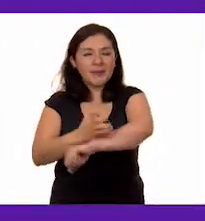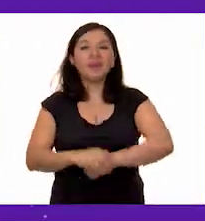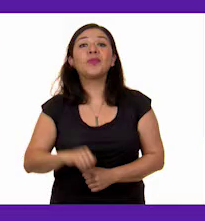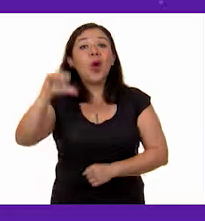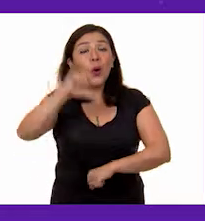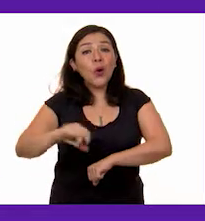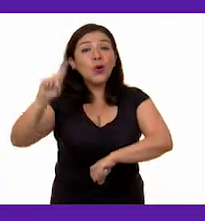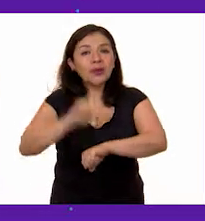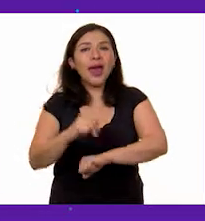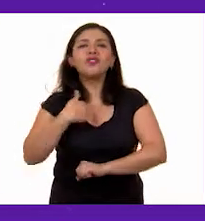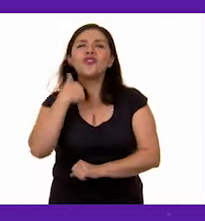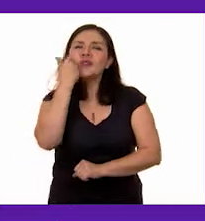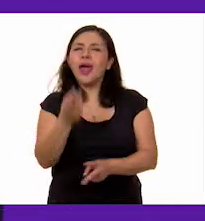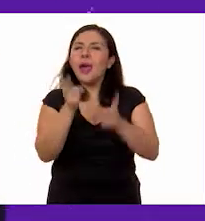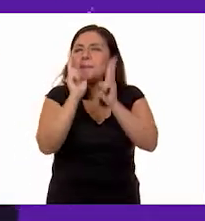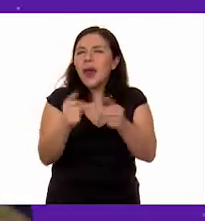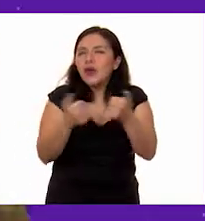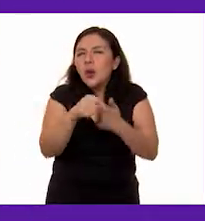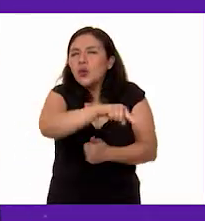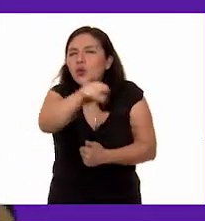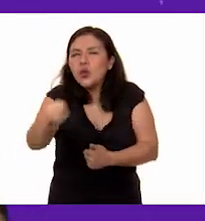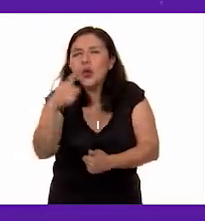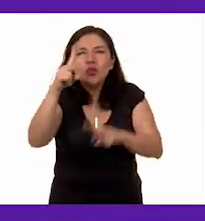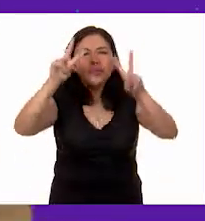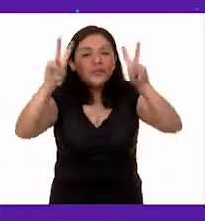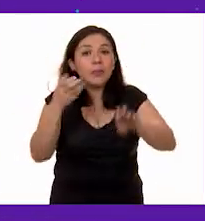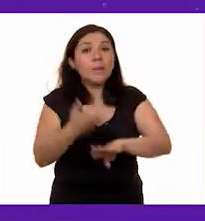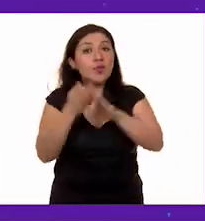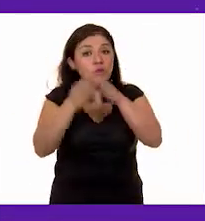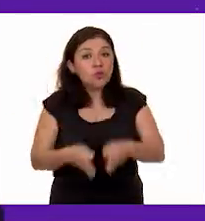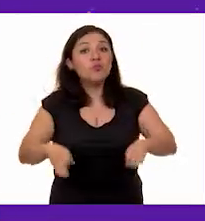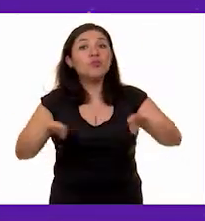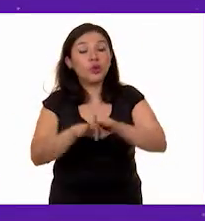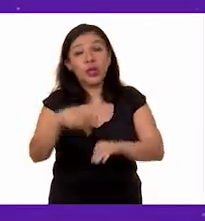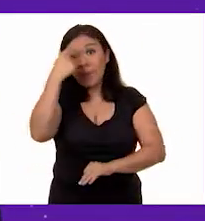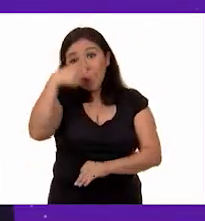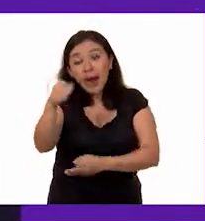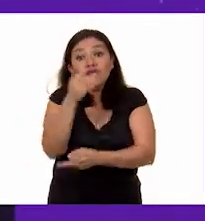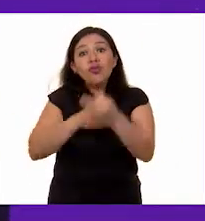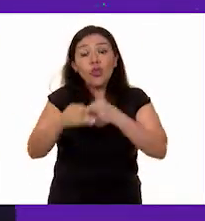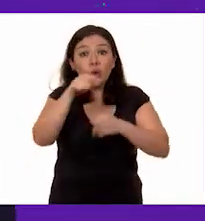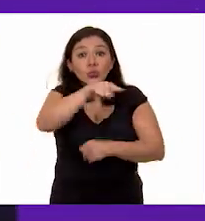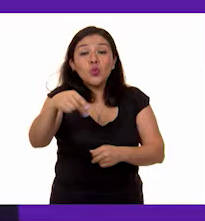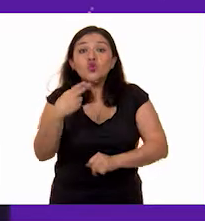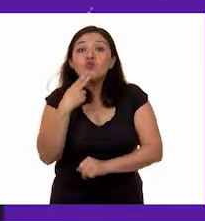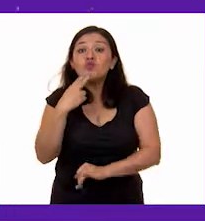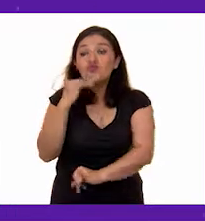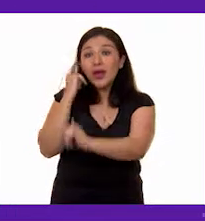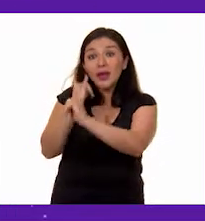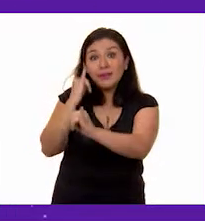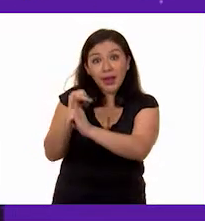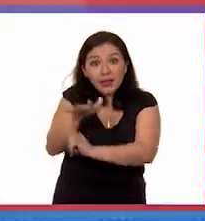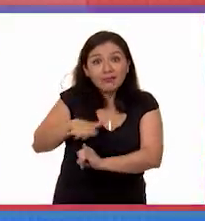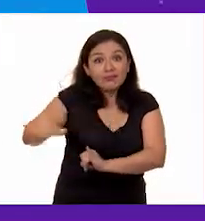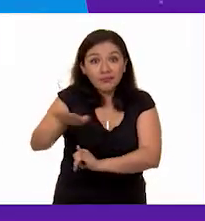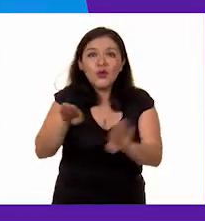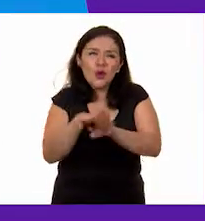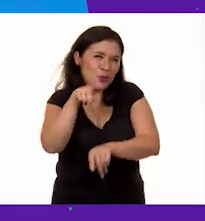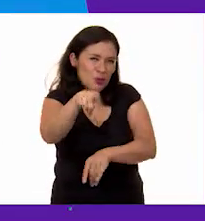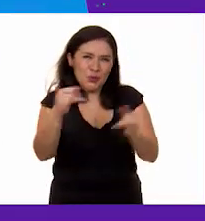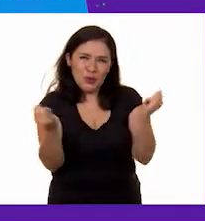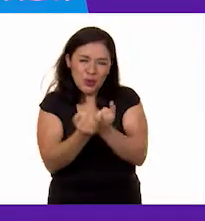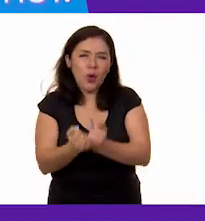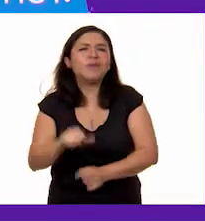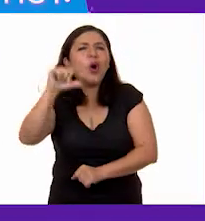Esta ocasión queremos platicar con ustedes de un tema muy importante para todos los exploradores del ciberespacio como tú.